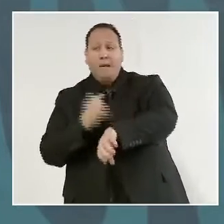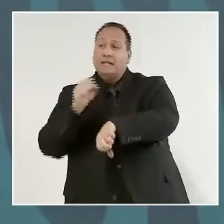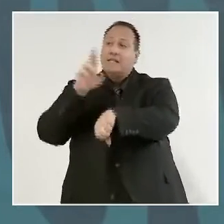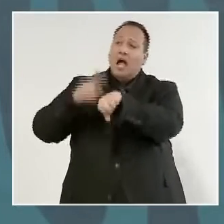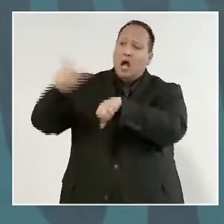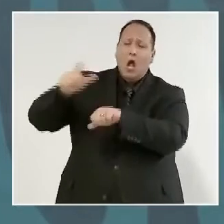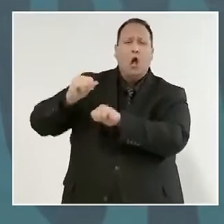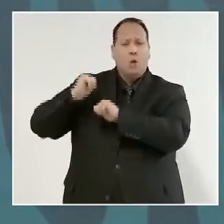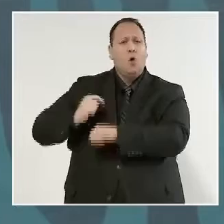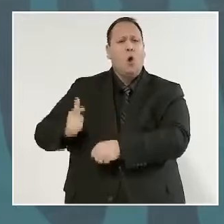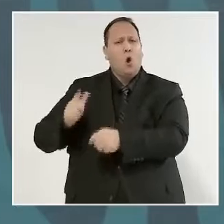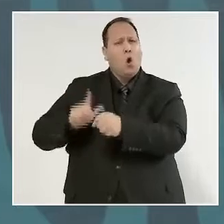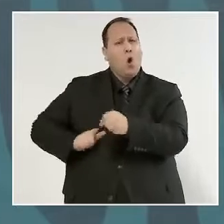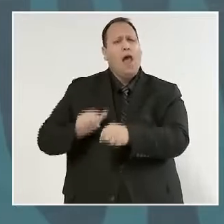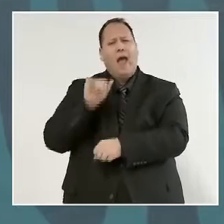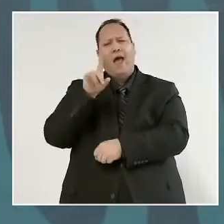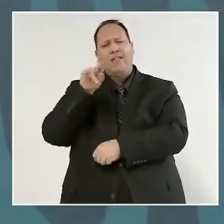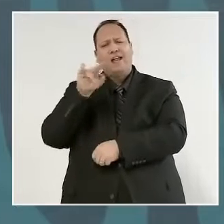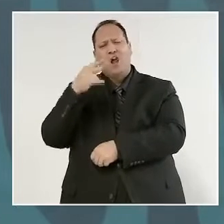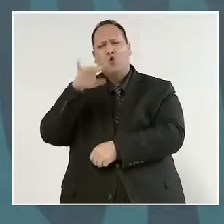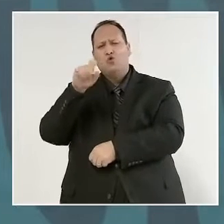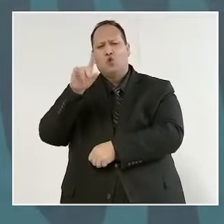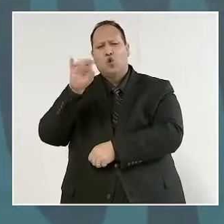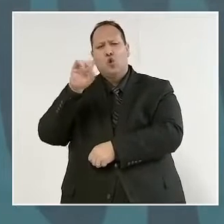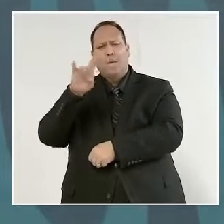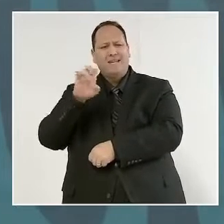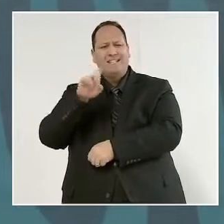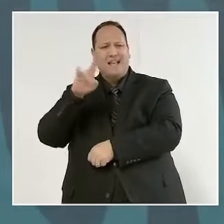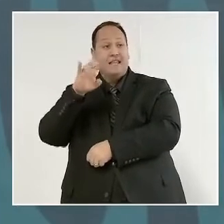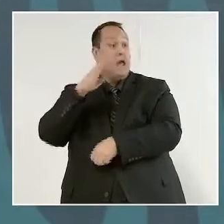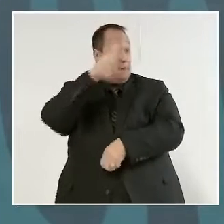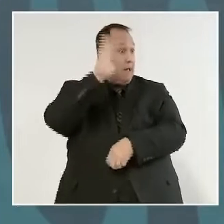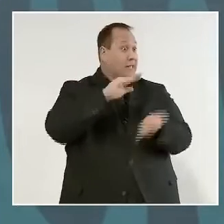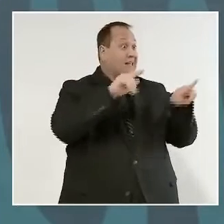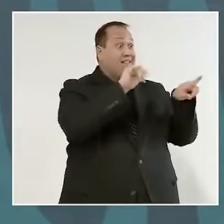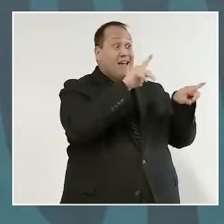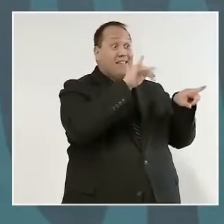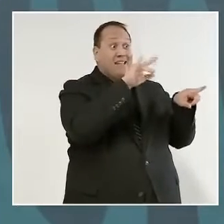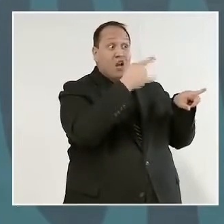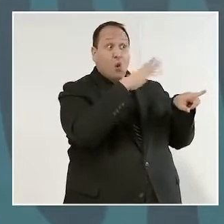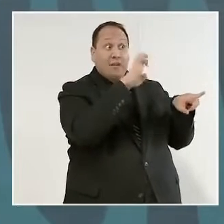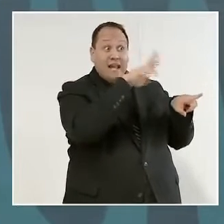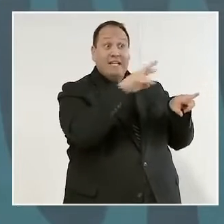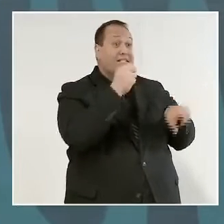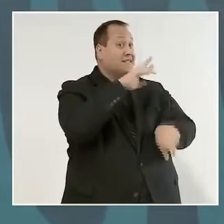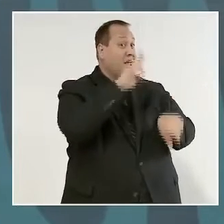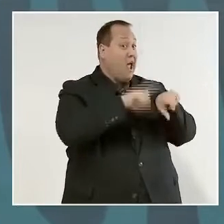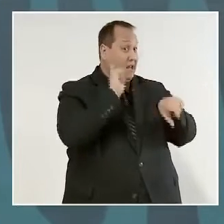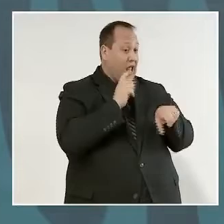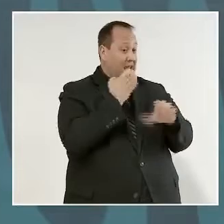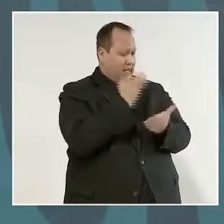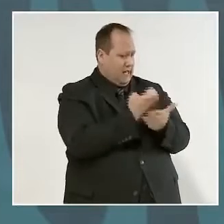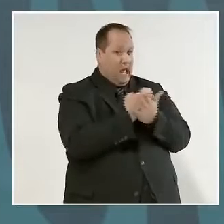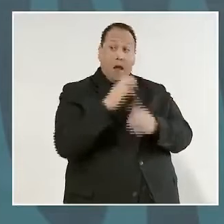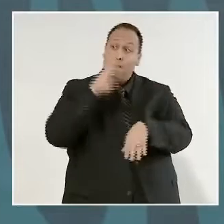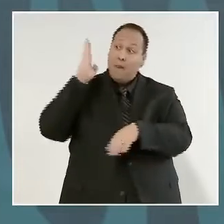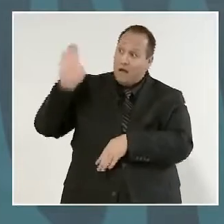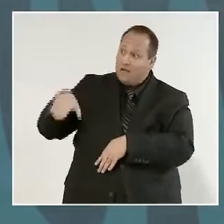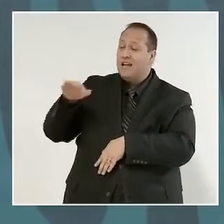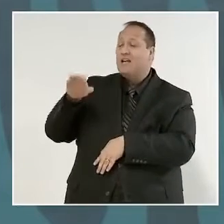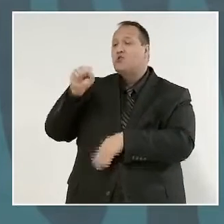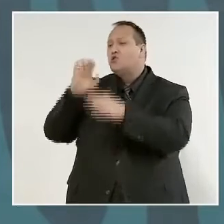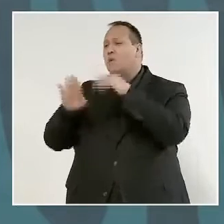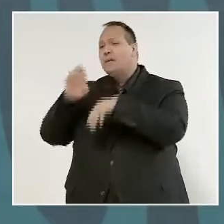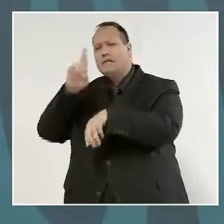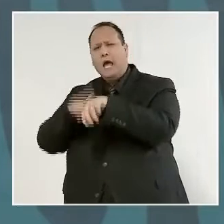Gobernación, Adán Augusto López Hernández, a la maestra Tatiana Cloutier, secretaria de Economía, al maestro Gabriel Llorio,